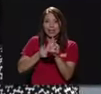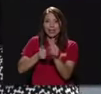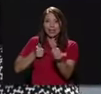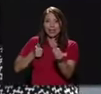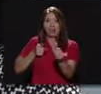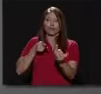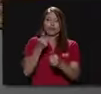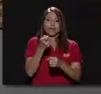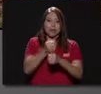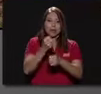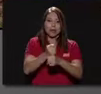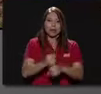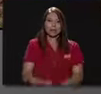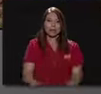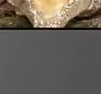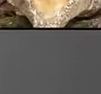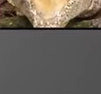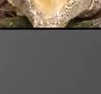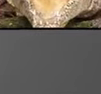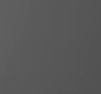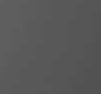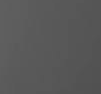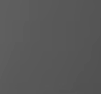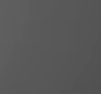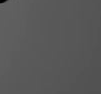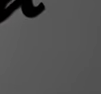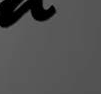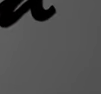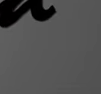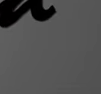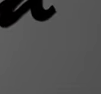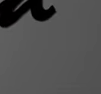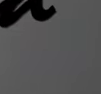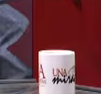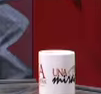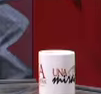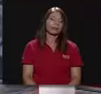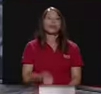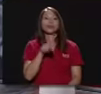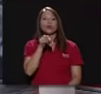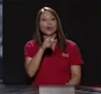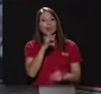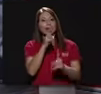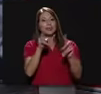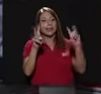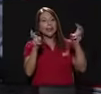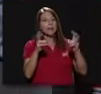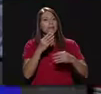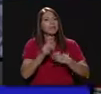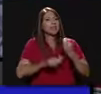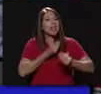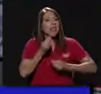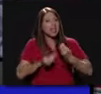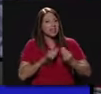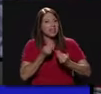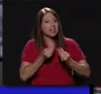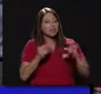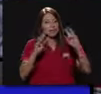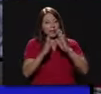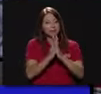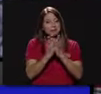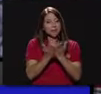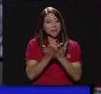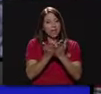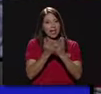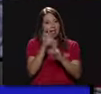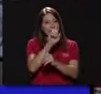viene generando. Sobre este tema de qué hacer, el informe del Estado de